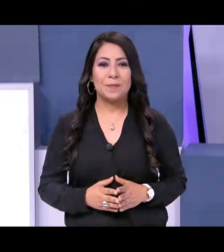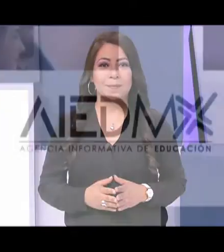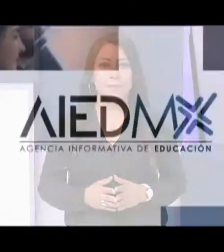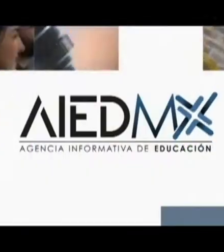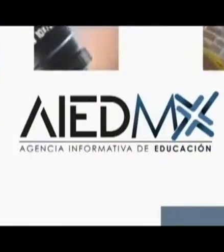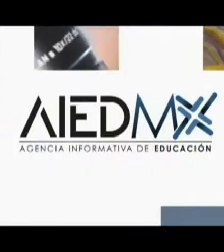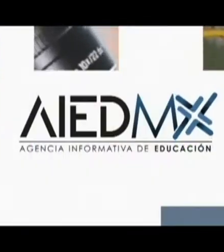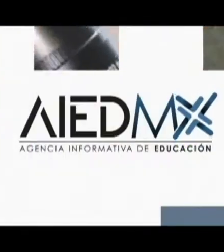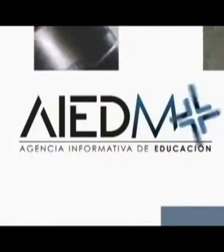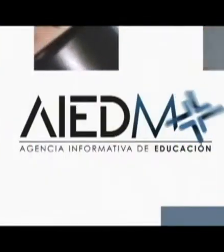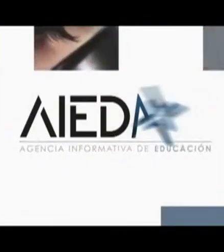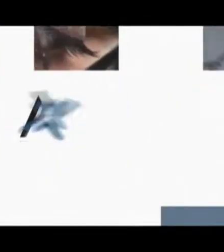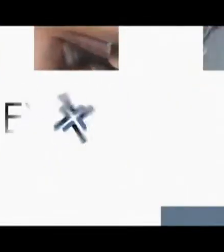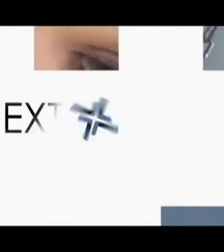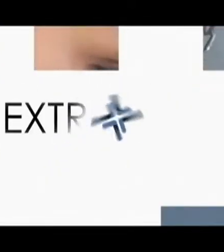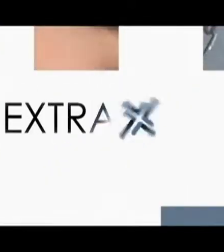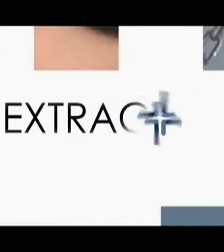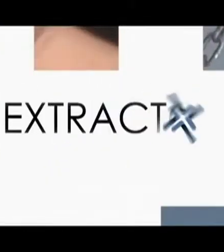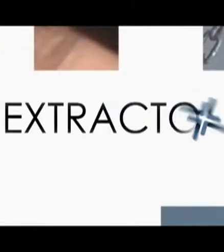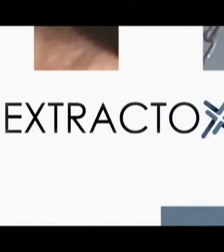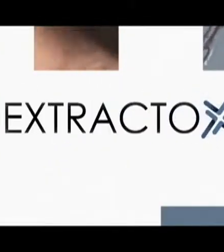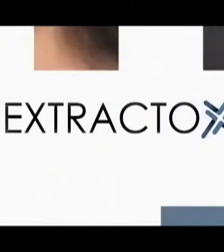nosotros.